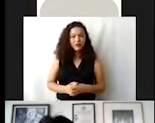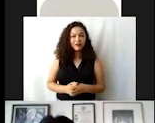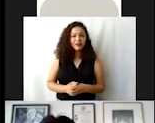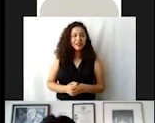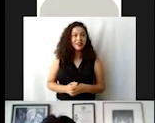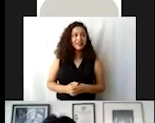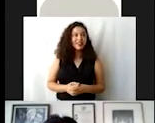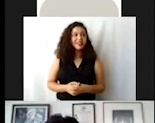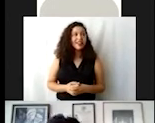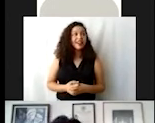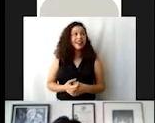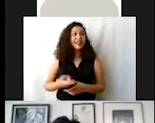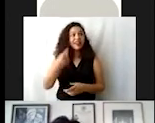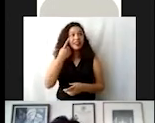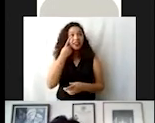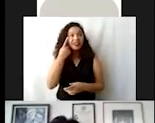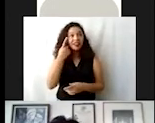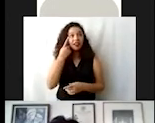Miren, por ejemplo, aquí,